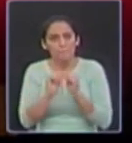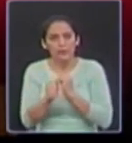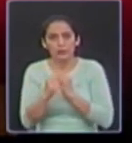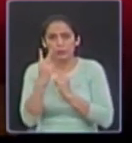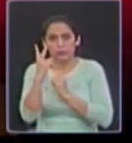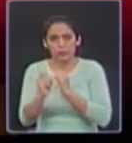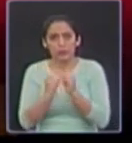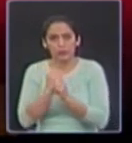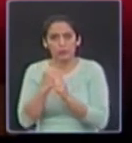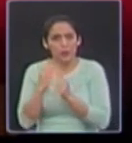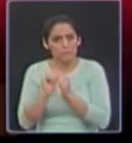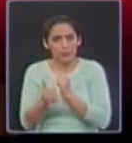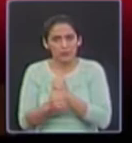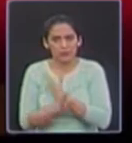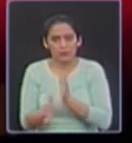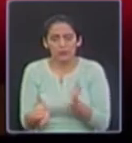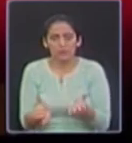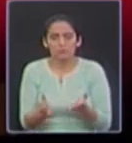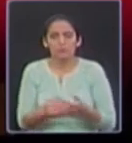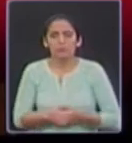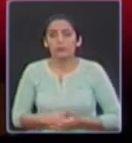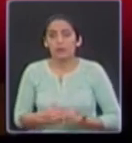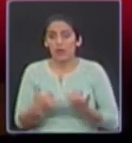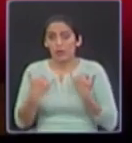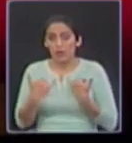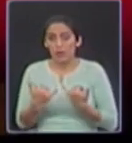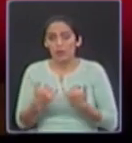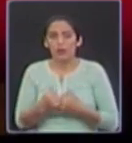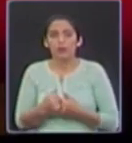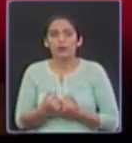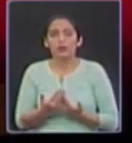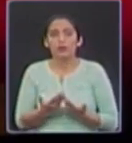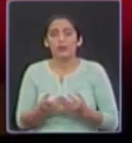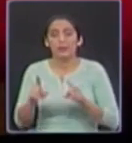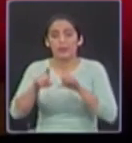este proceso de salvaguardias. ¿Qué ha significado esto para